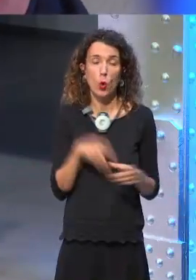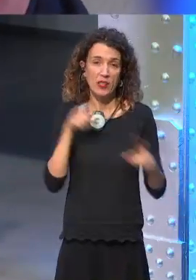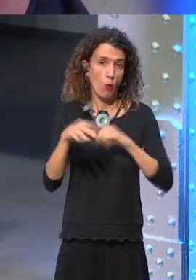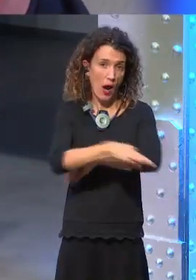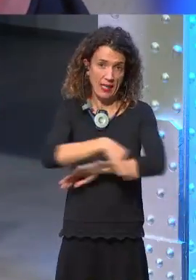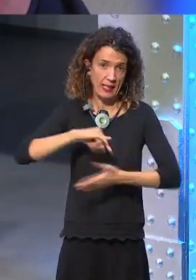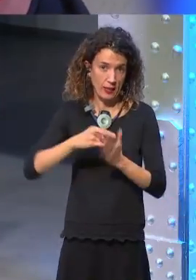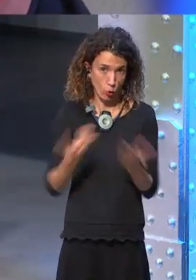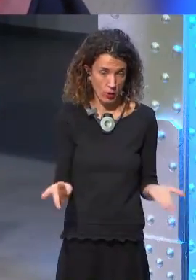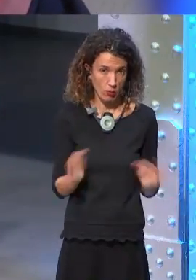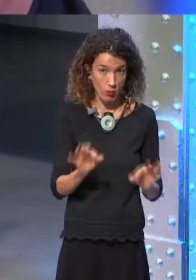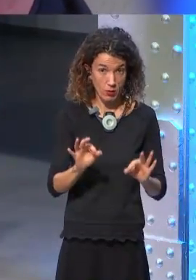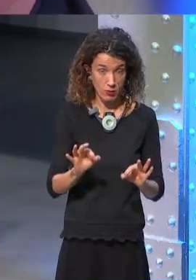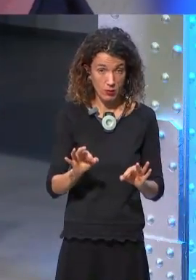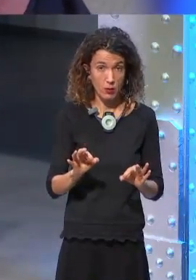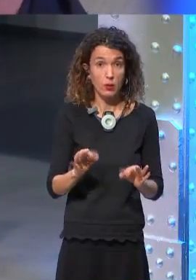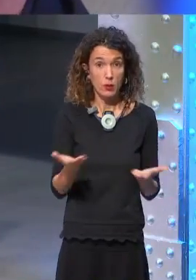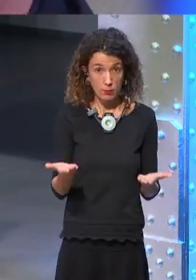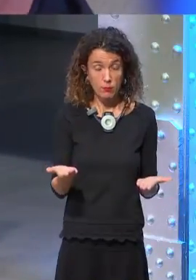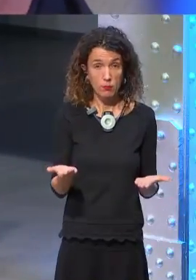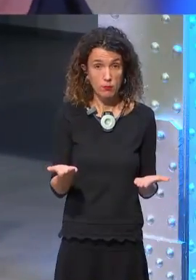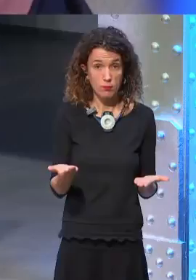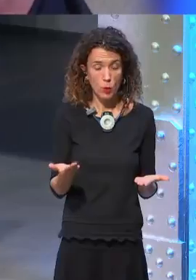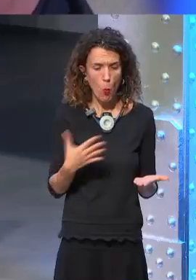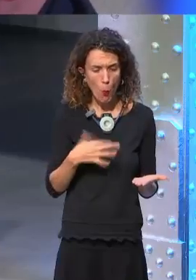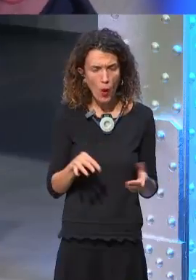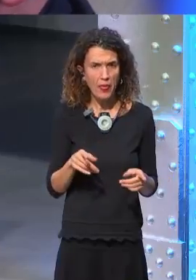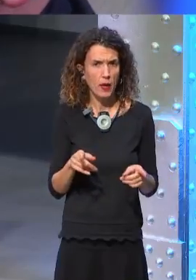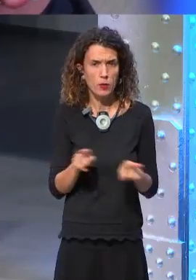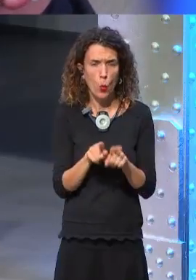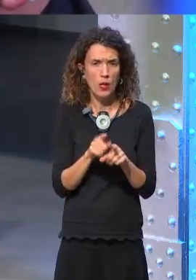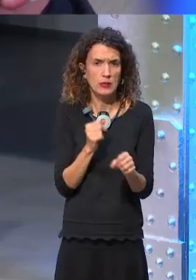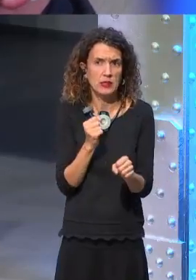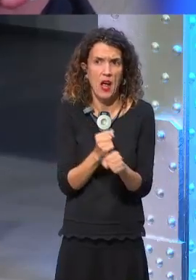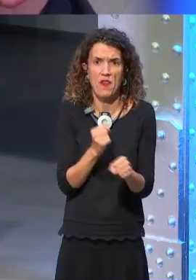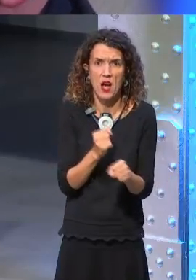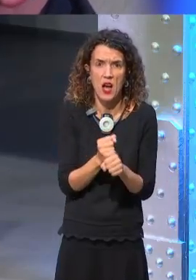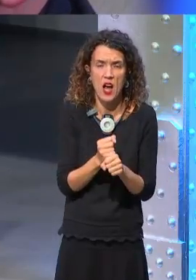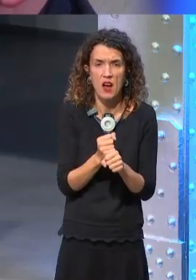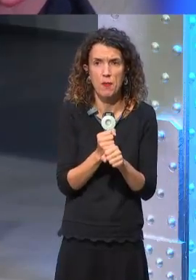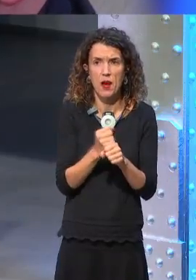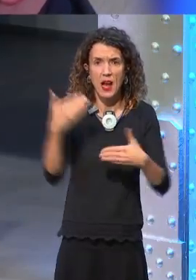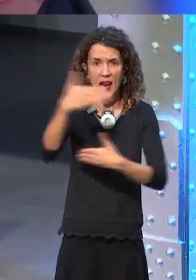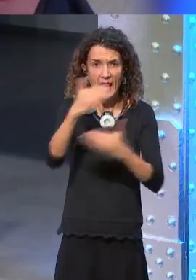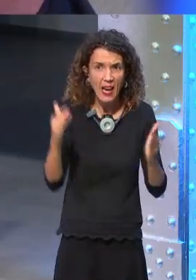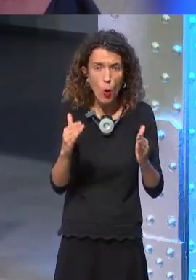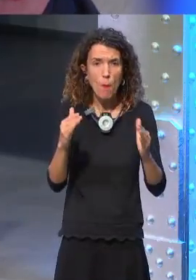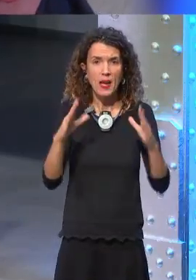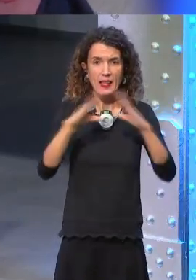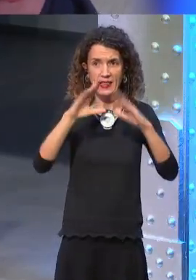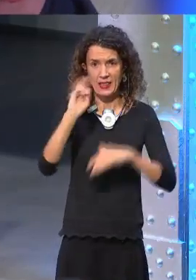arquitectónica. Con esa capacidad se puede trabajar en geometría